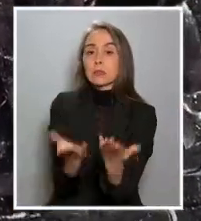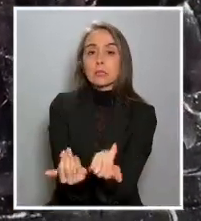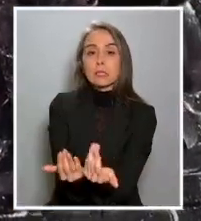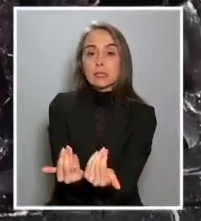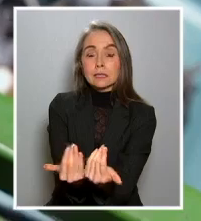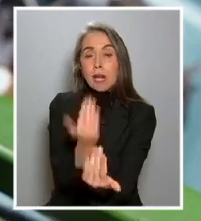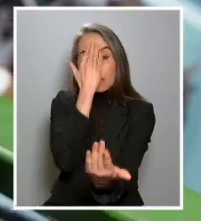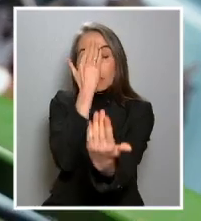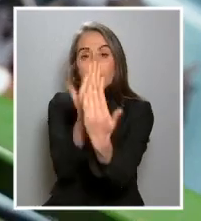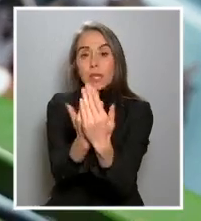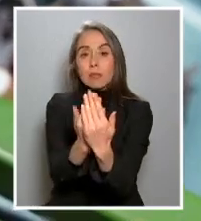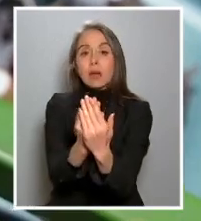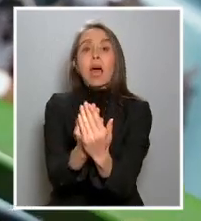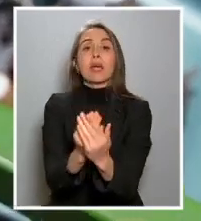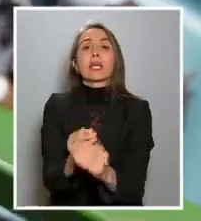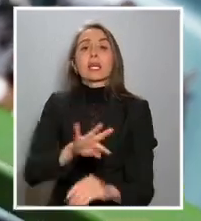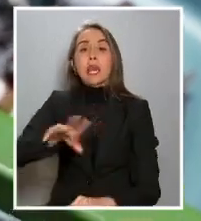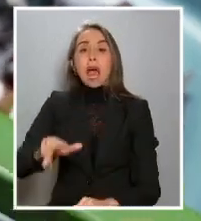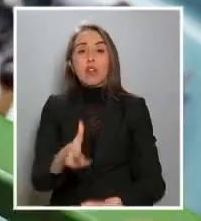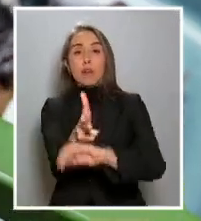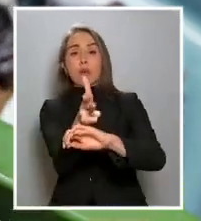indispensable para enfrentar la violencia delictual.